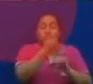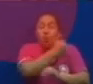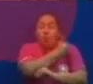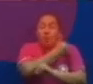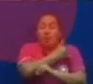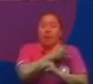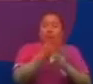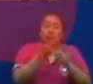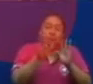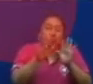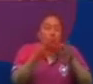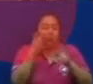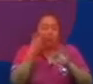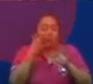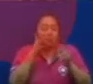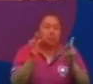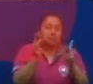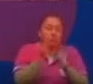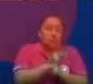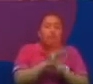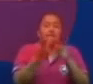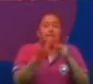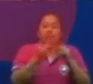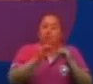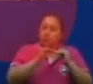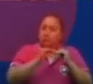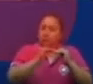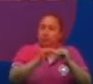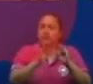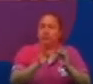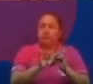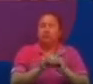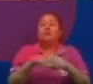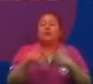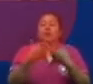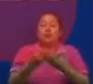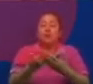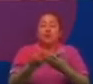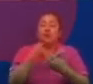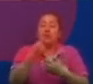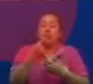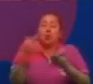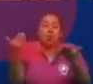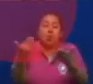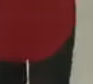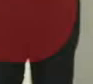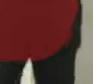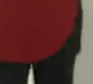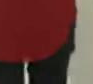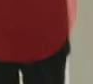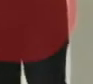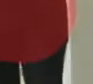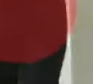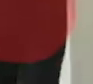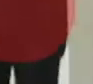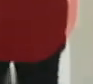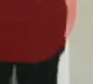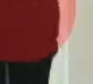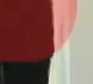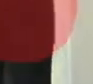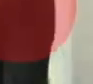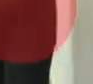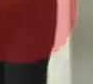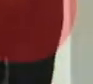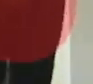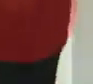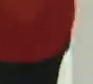delicado de salud, pero estable. Y reportamos un nuevo caso importado. Se trata de